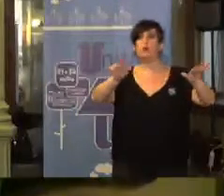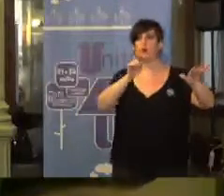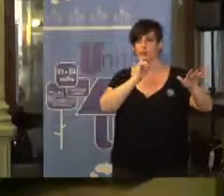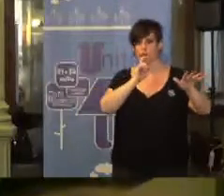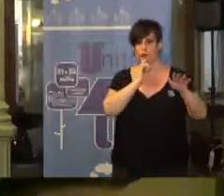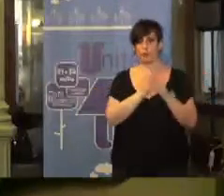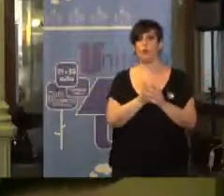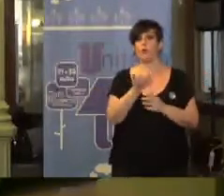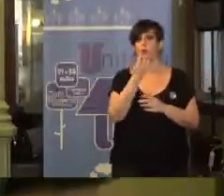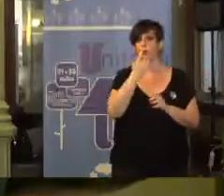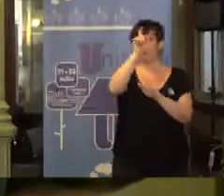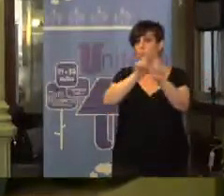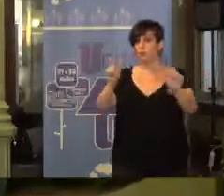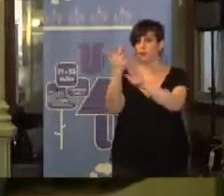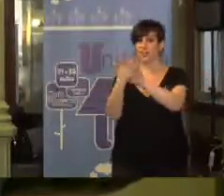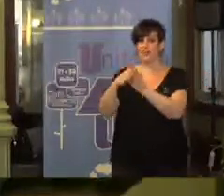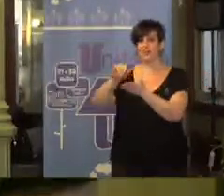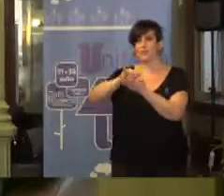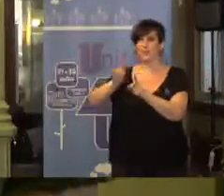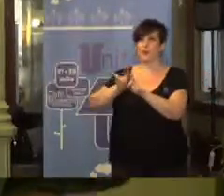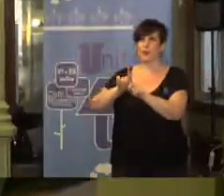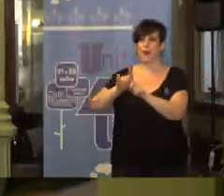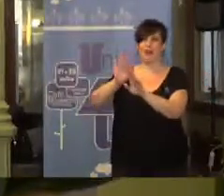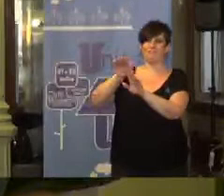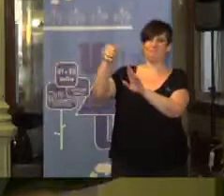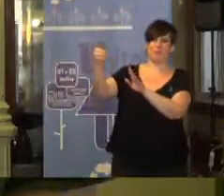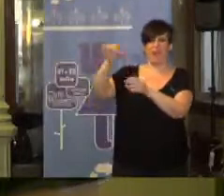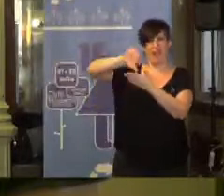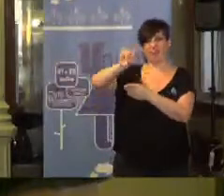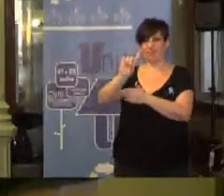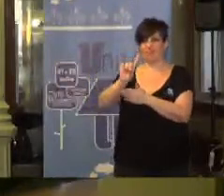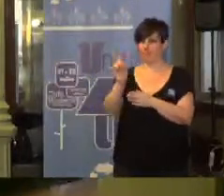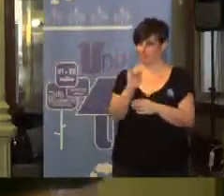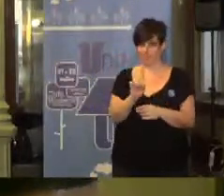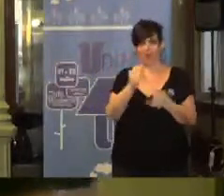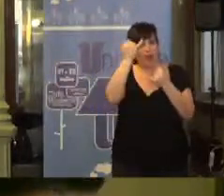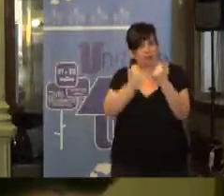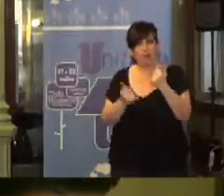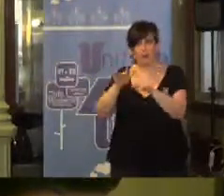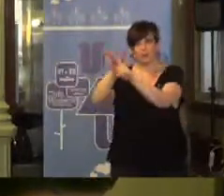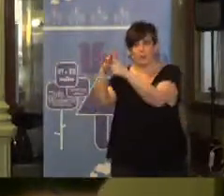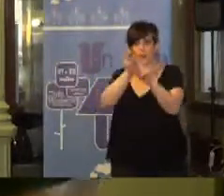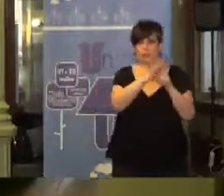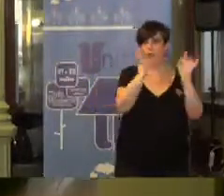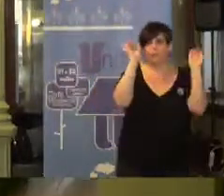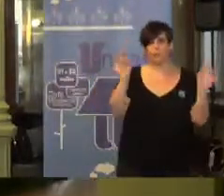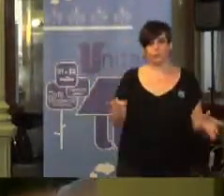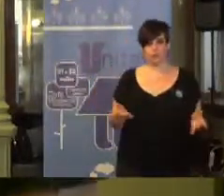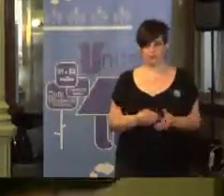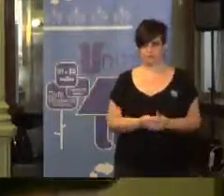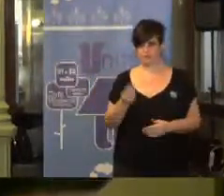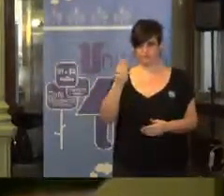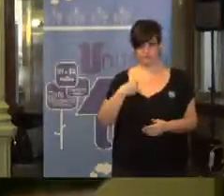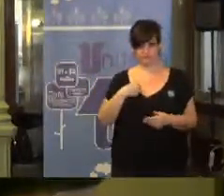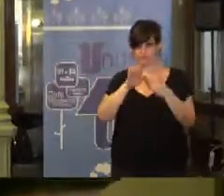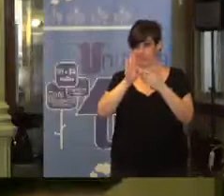Nueva York que é extraperiférico e estamos no mesmo paralelo. E está nunha posición tamén atlántica, semellantes ao que a